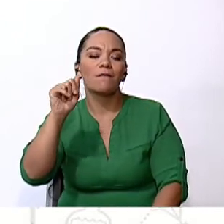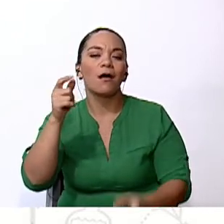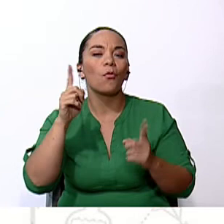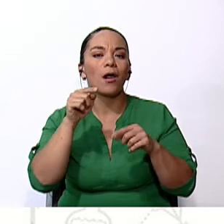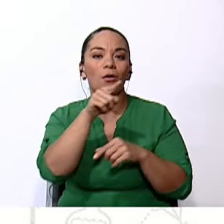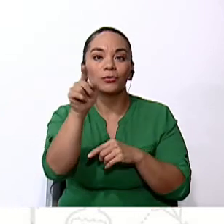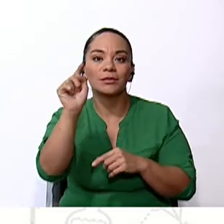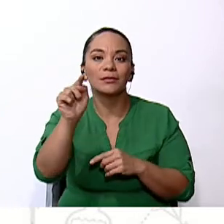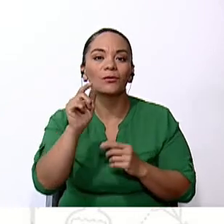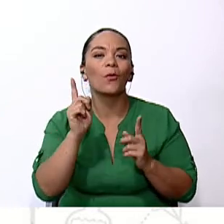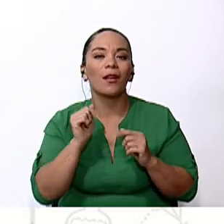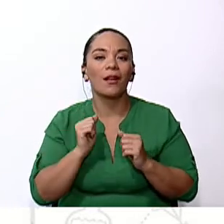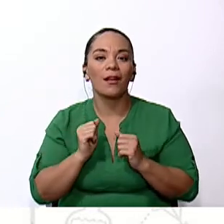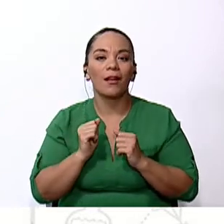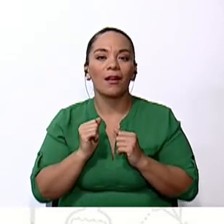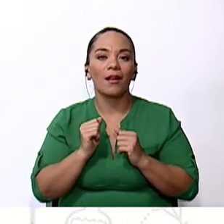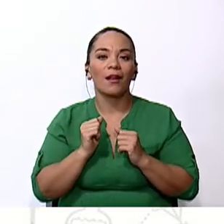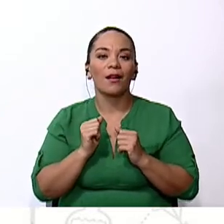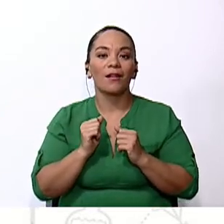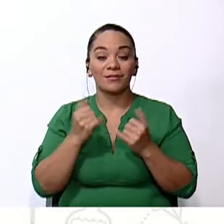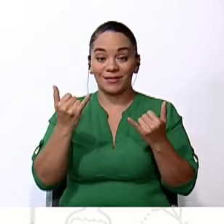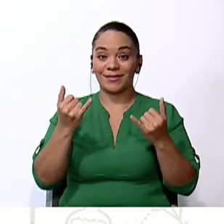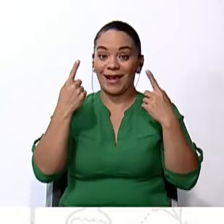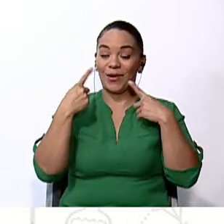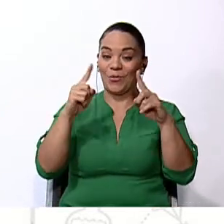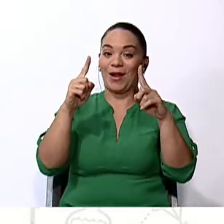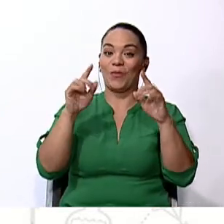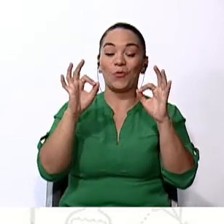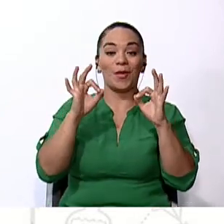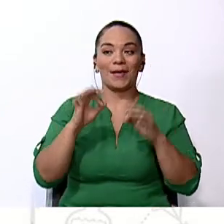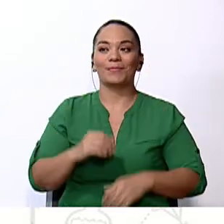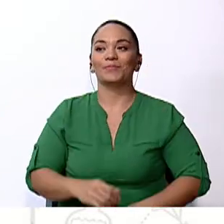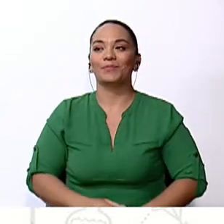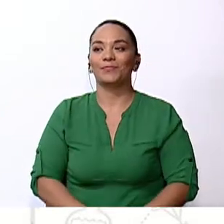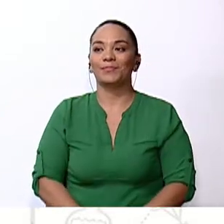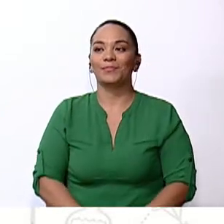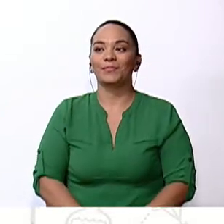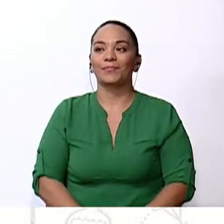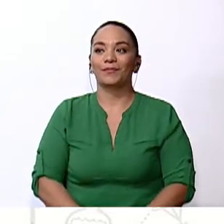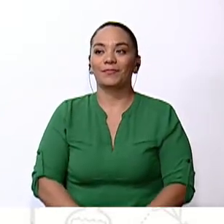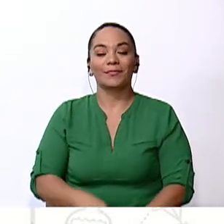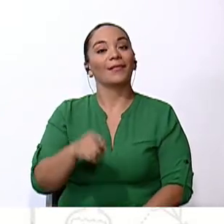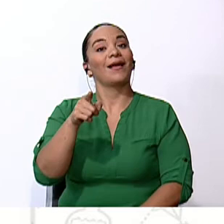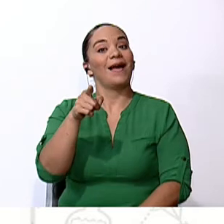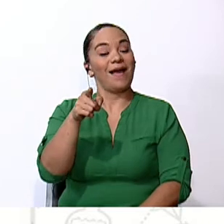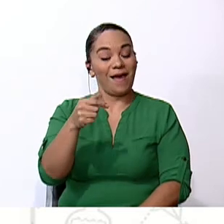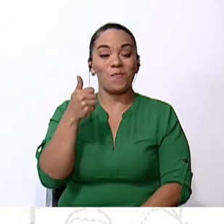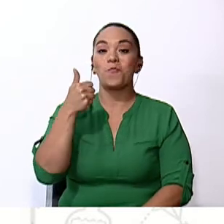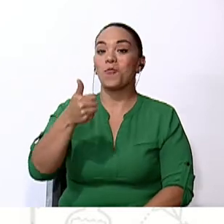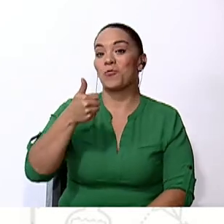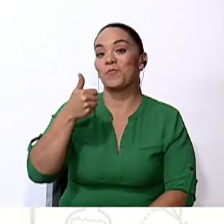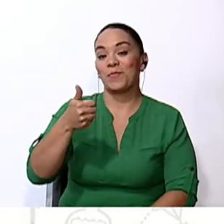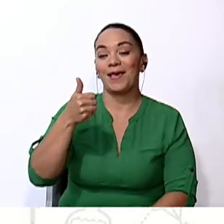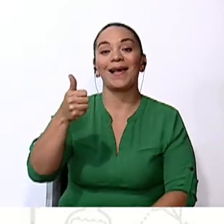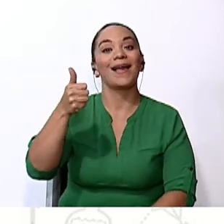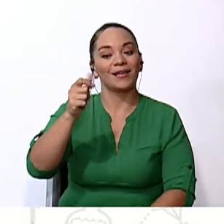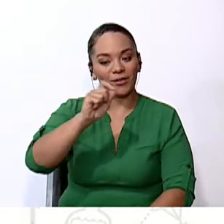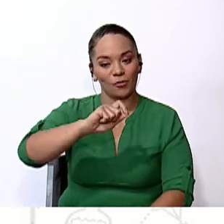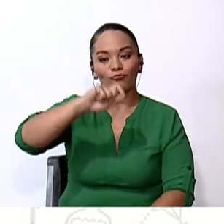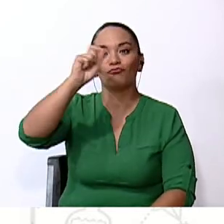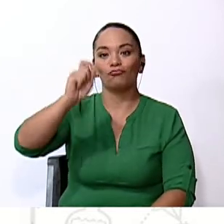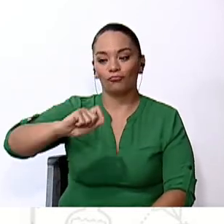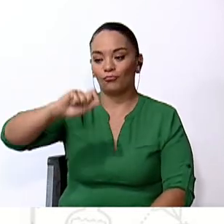3, 2, 1... Muy bien, vamos a observar cuál es el disfraz. Ese era el disfraz